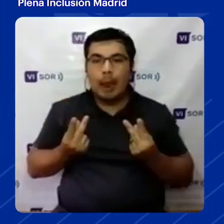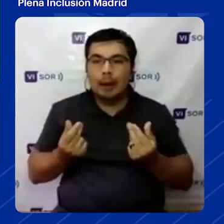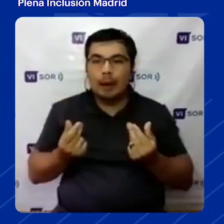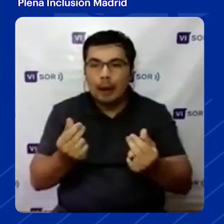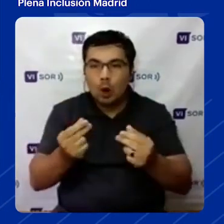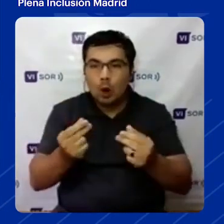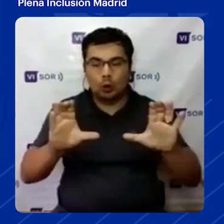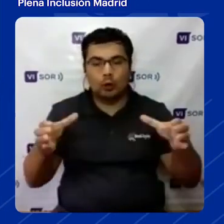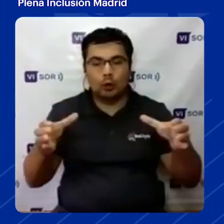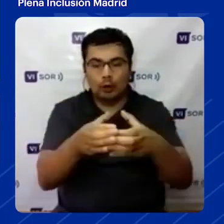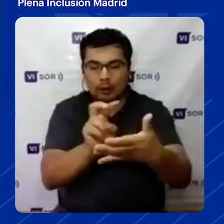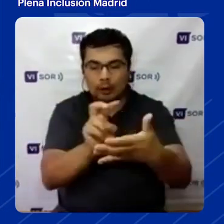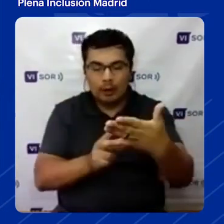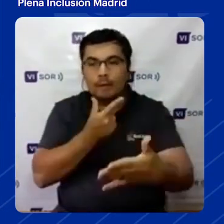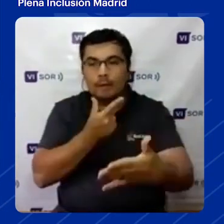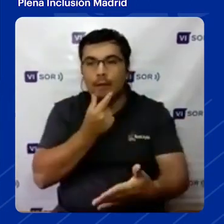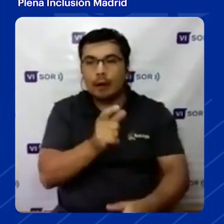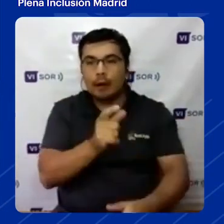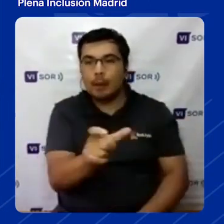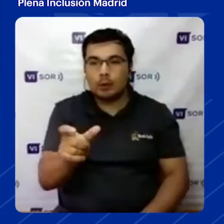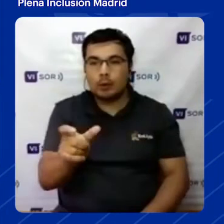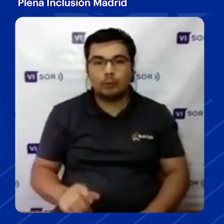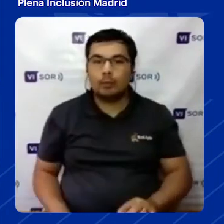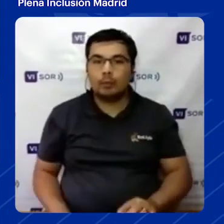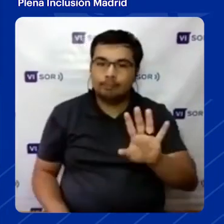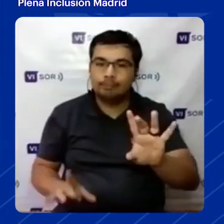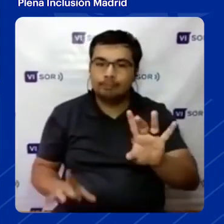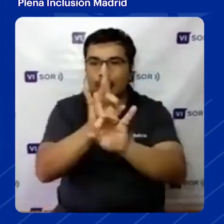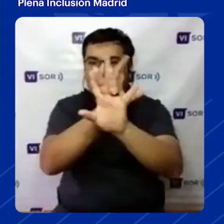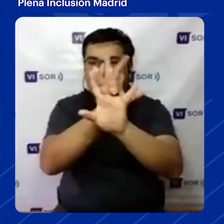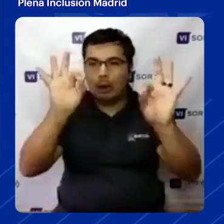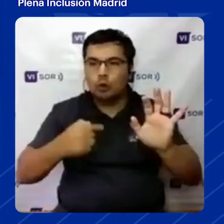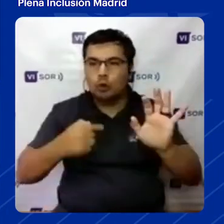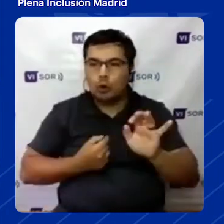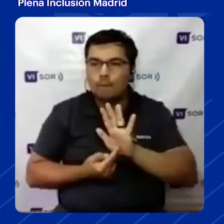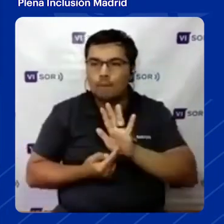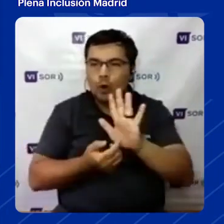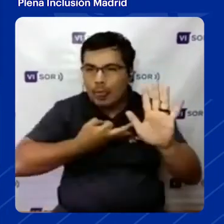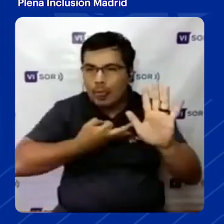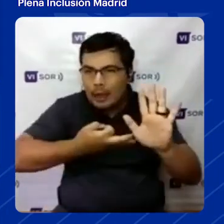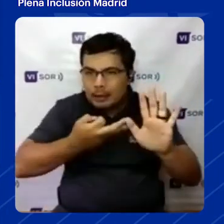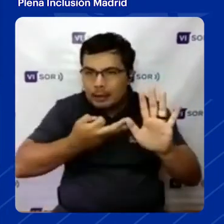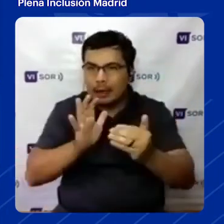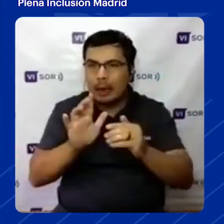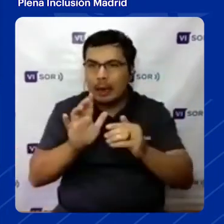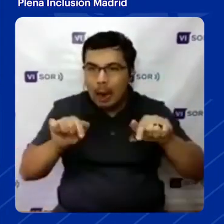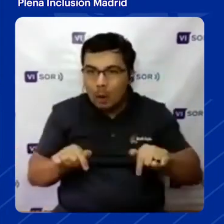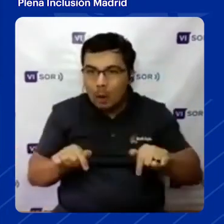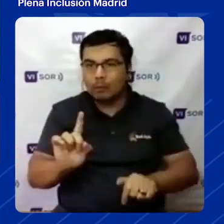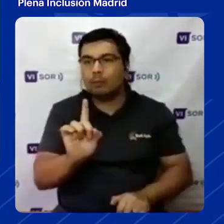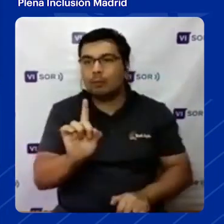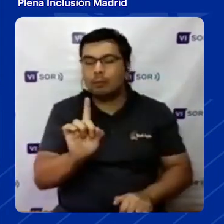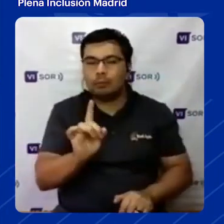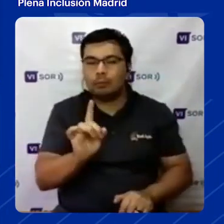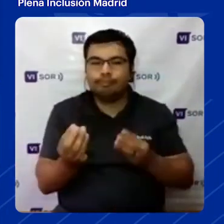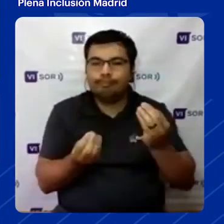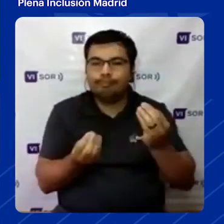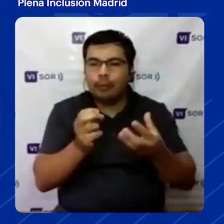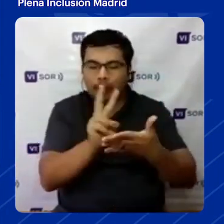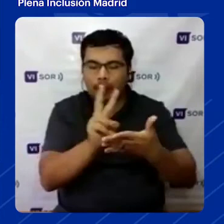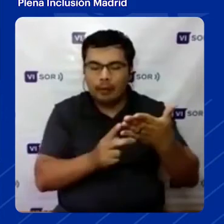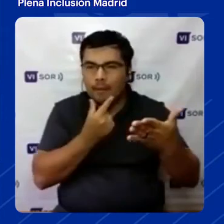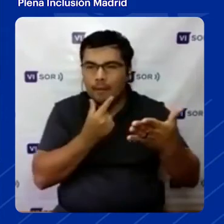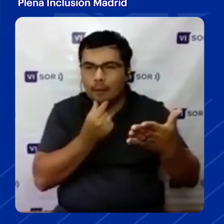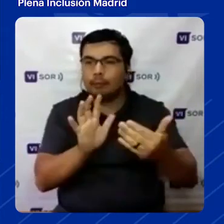Claro, no les voy todavía a comentar qué es la lectura fácil. Prefiero ilustrarles